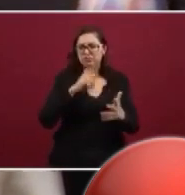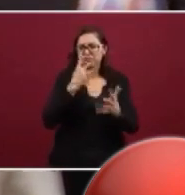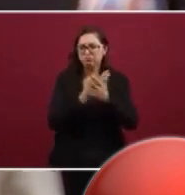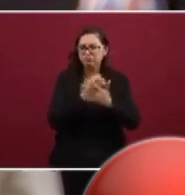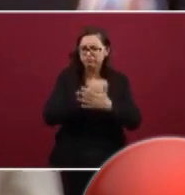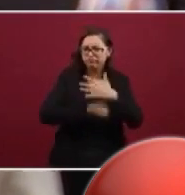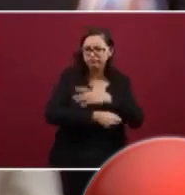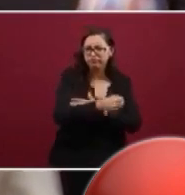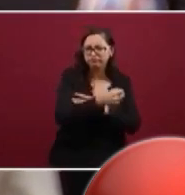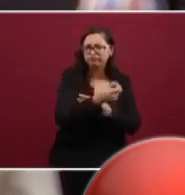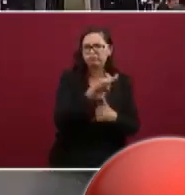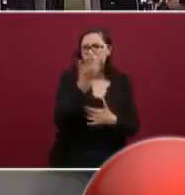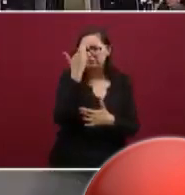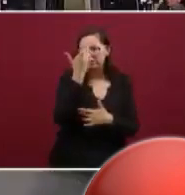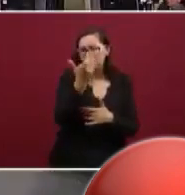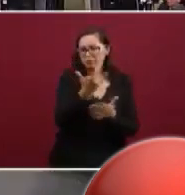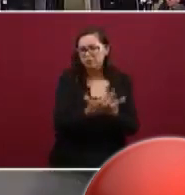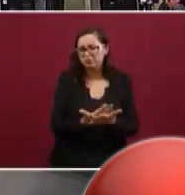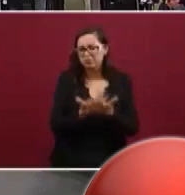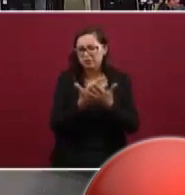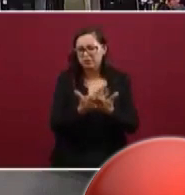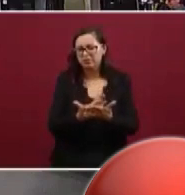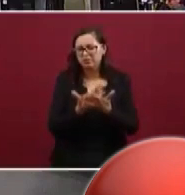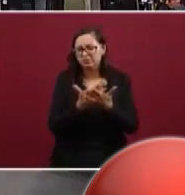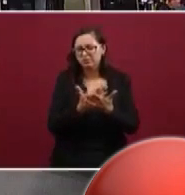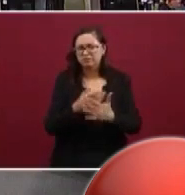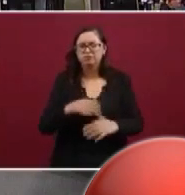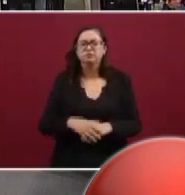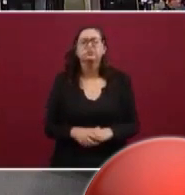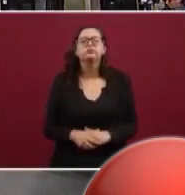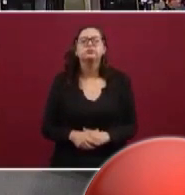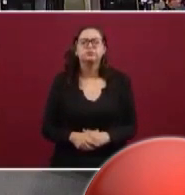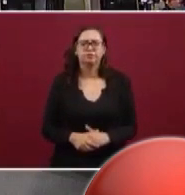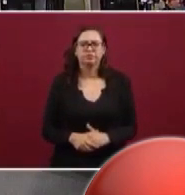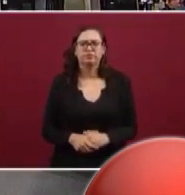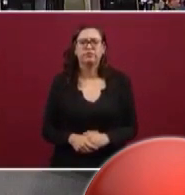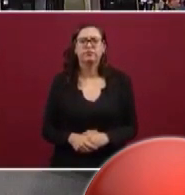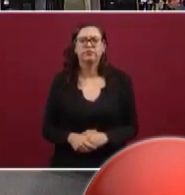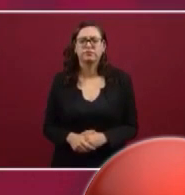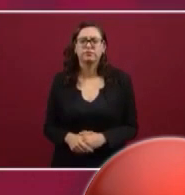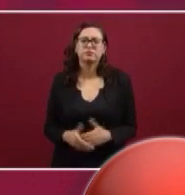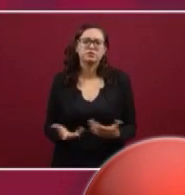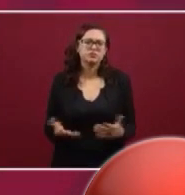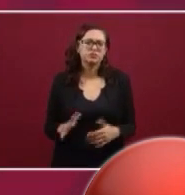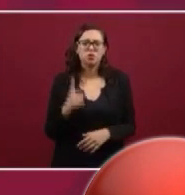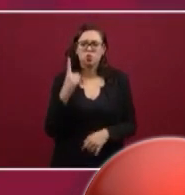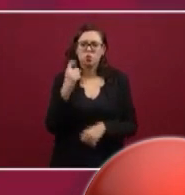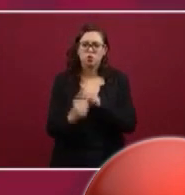encuentran? Muchas gracias, canciller. Sí, las repatriaciones anualmente que tenemos son alrededor de 203,000,